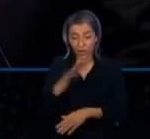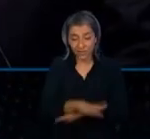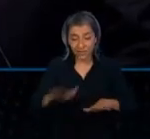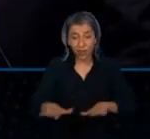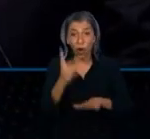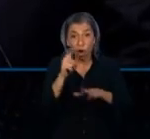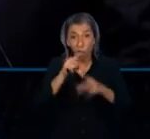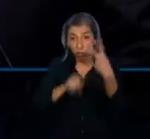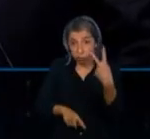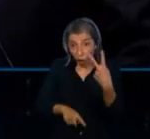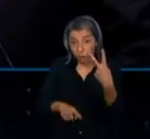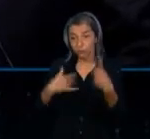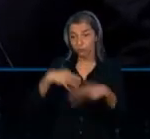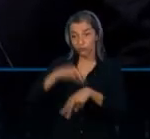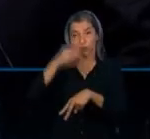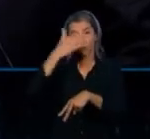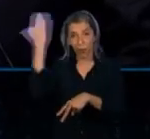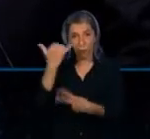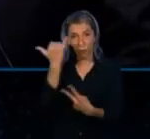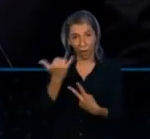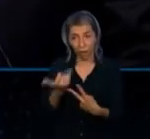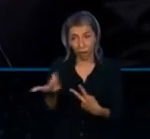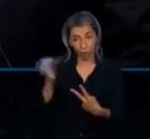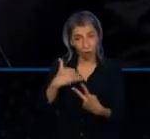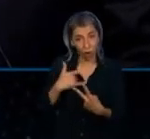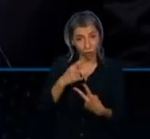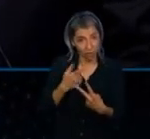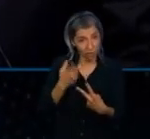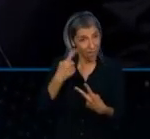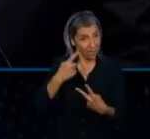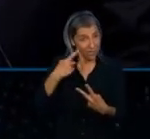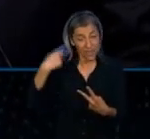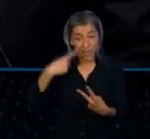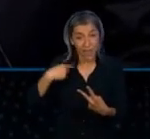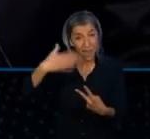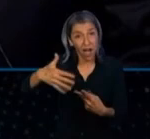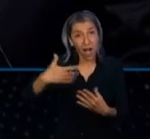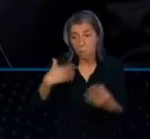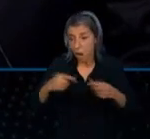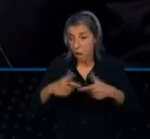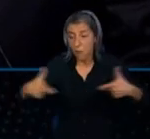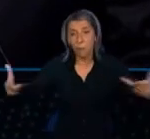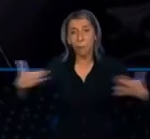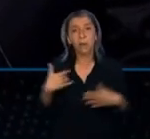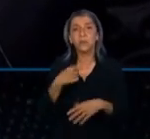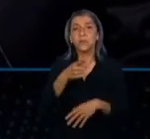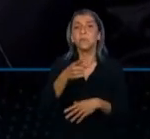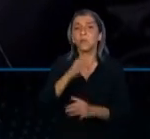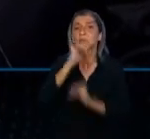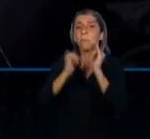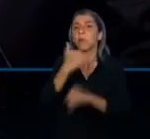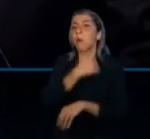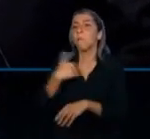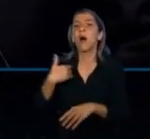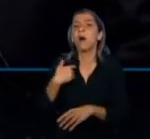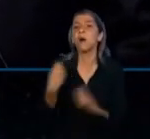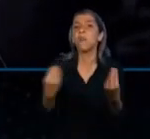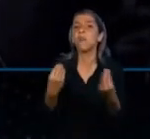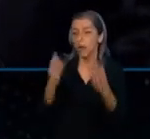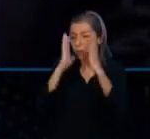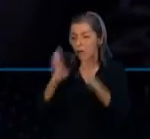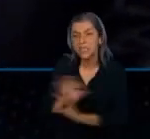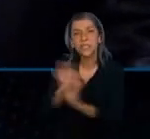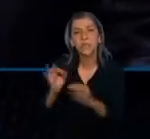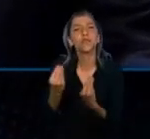enfermedad cómo le explicas a una mamá que el estado no se hace cargo de atender esa afección